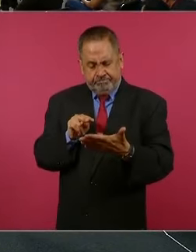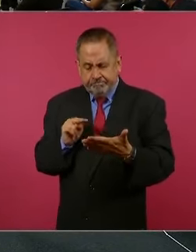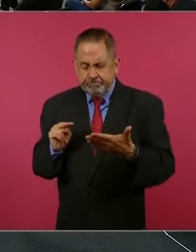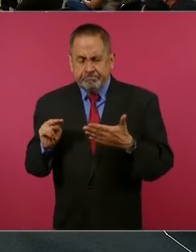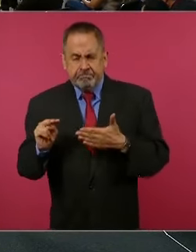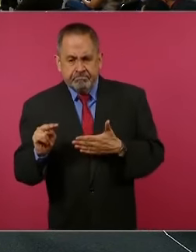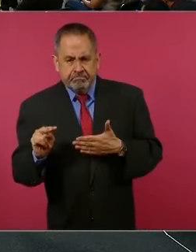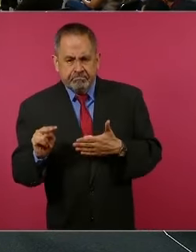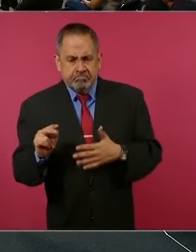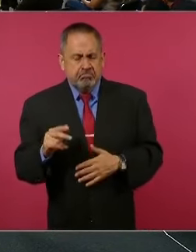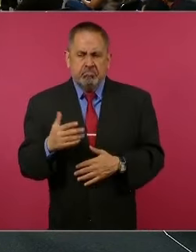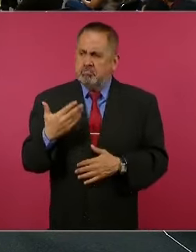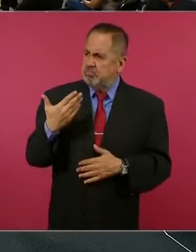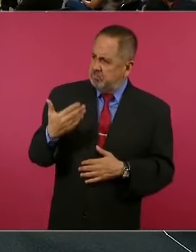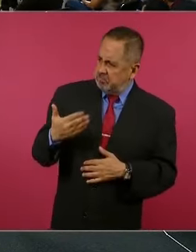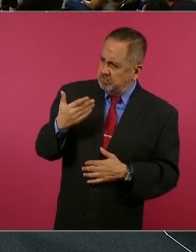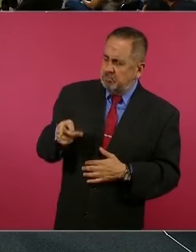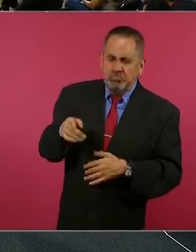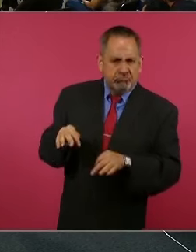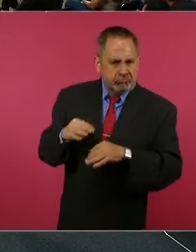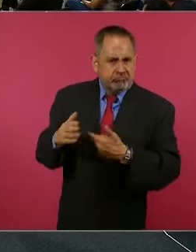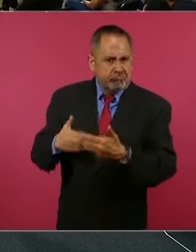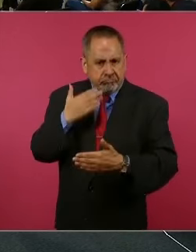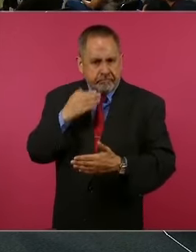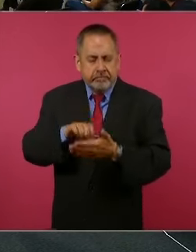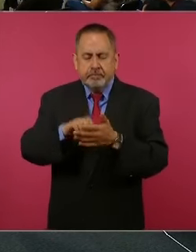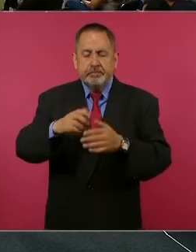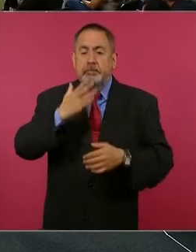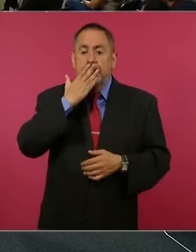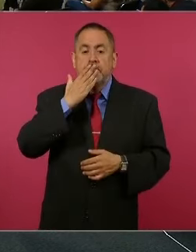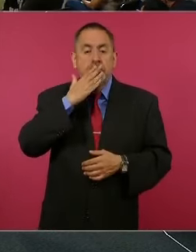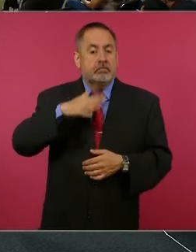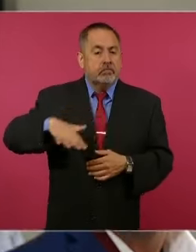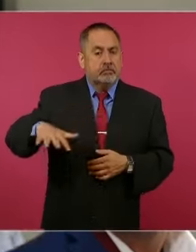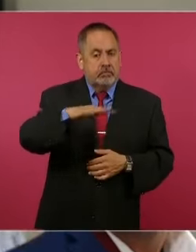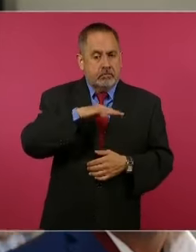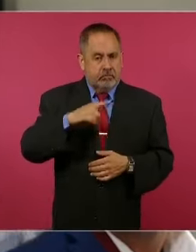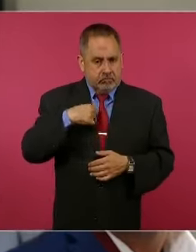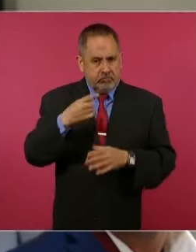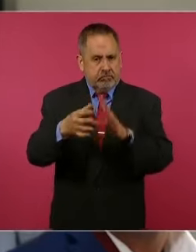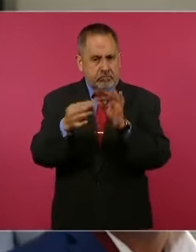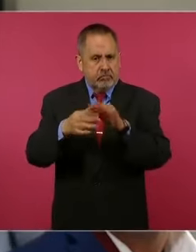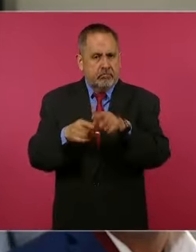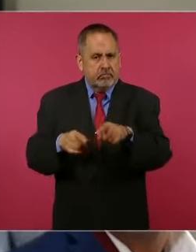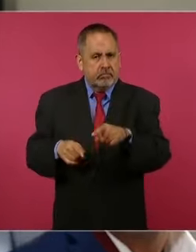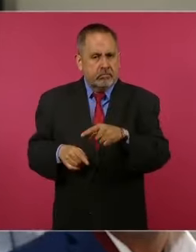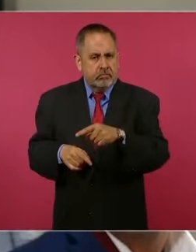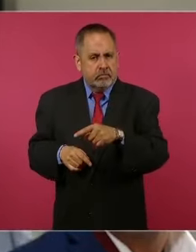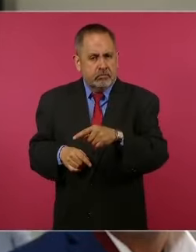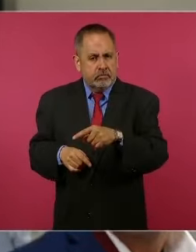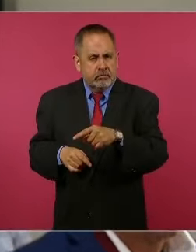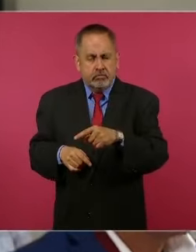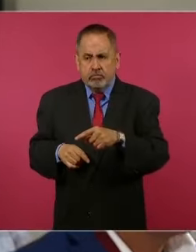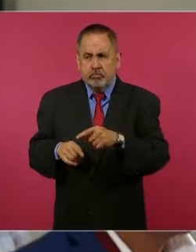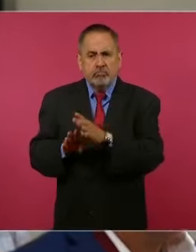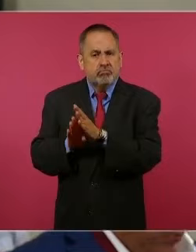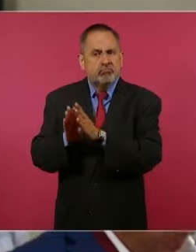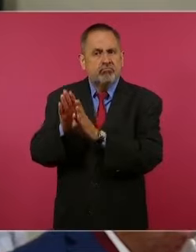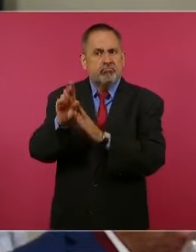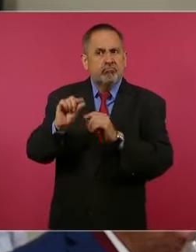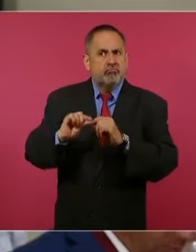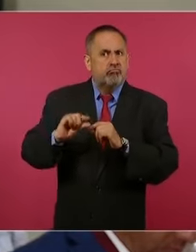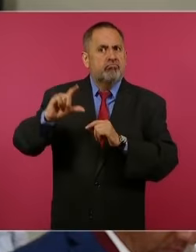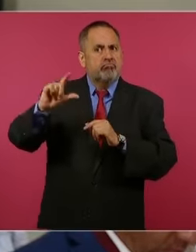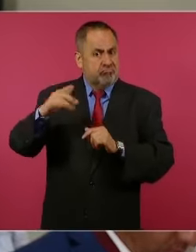de muy buen eh funcionamiento en el caso de Sonora por ejemplo eh Le quiero comentar que tuvimos un crecimiento que es el